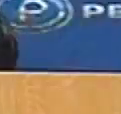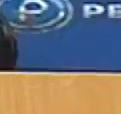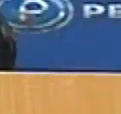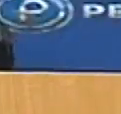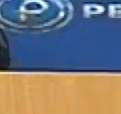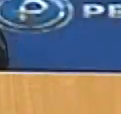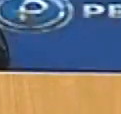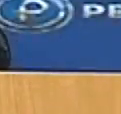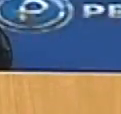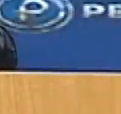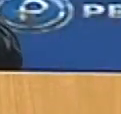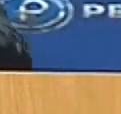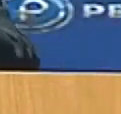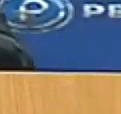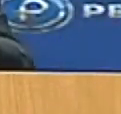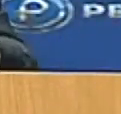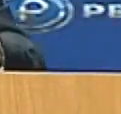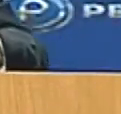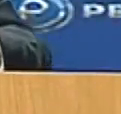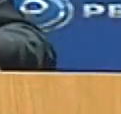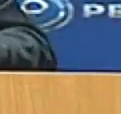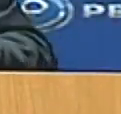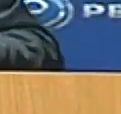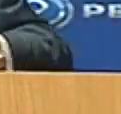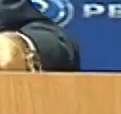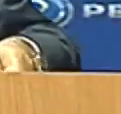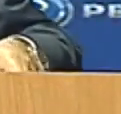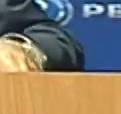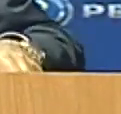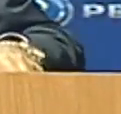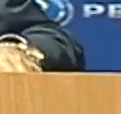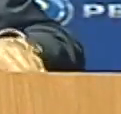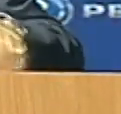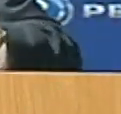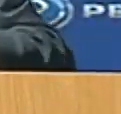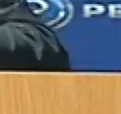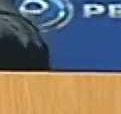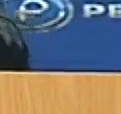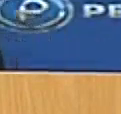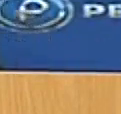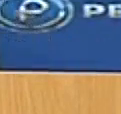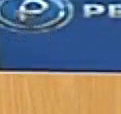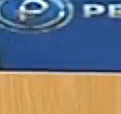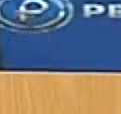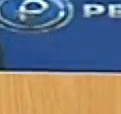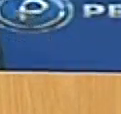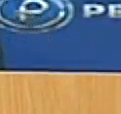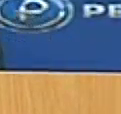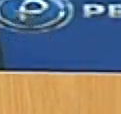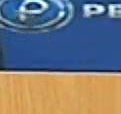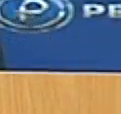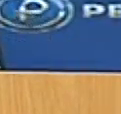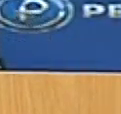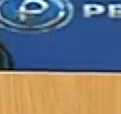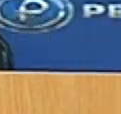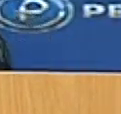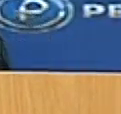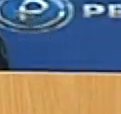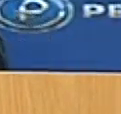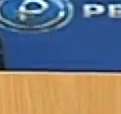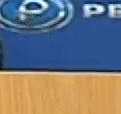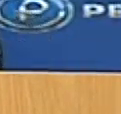Salieron los noticieros mundiales. Aquí tenemos a la presidenta de Telesur, que viene por su Petro también, Petrosur.